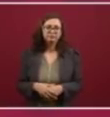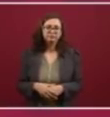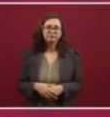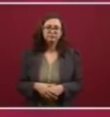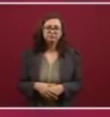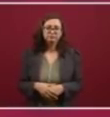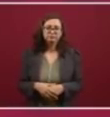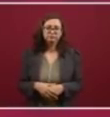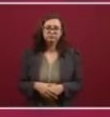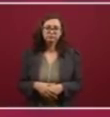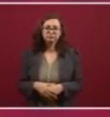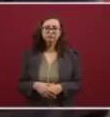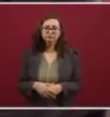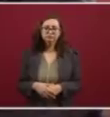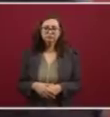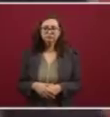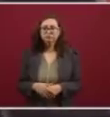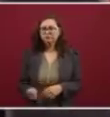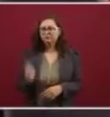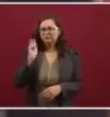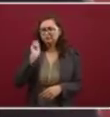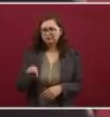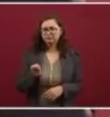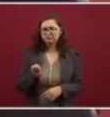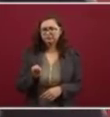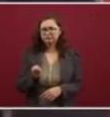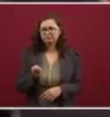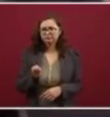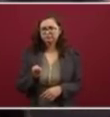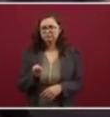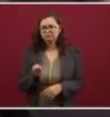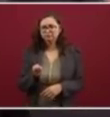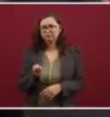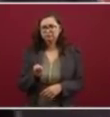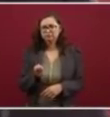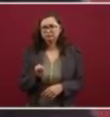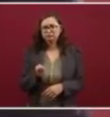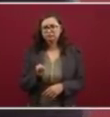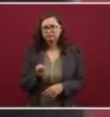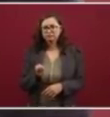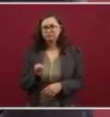incumplimos con el compromiso de no llevar a cabo